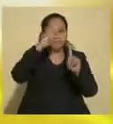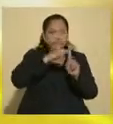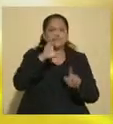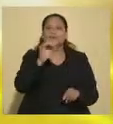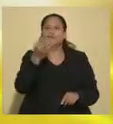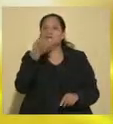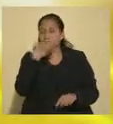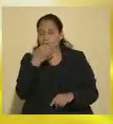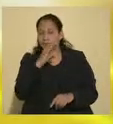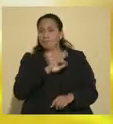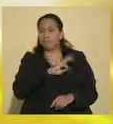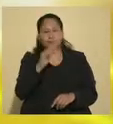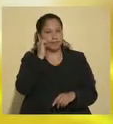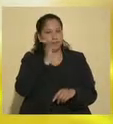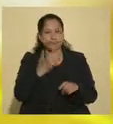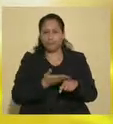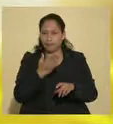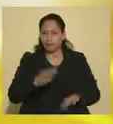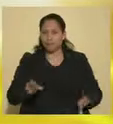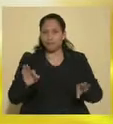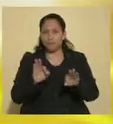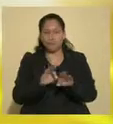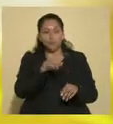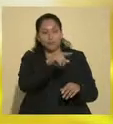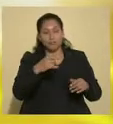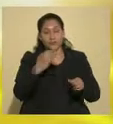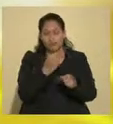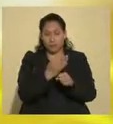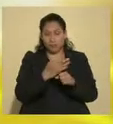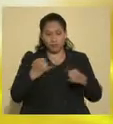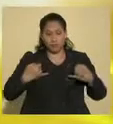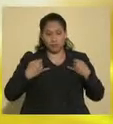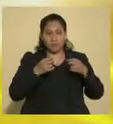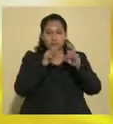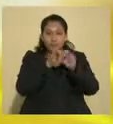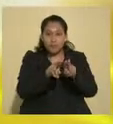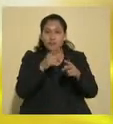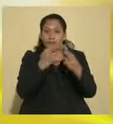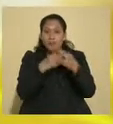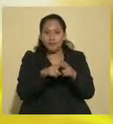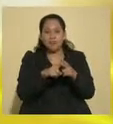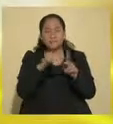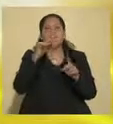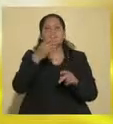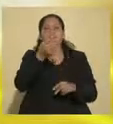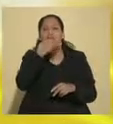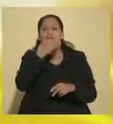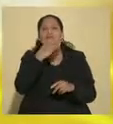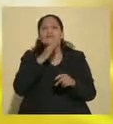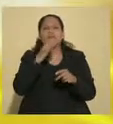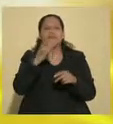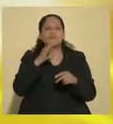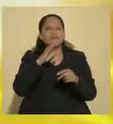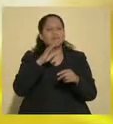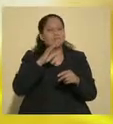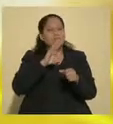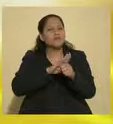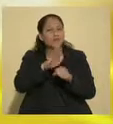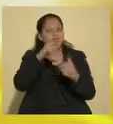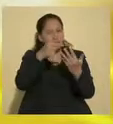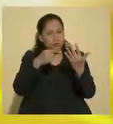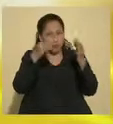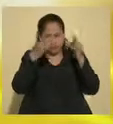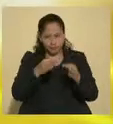método anticonceptivo. Un adolescente que está iniciando vida sexual, ¿cuál es el mejor anticonceptivo, el más recomendable? Mira, los anticonceptivos